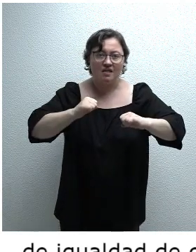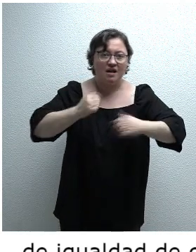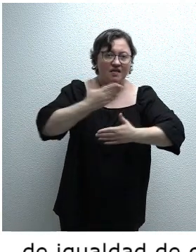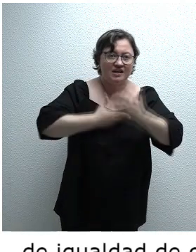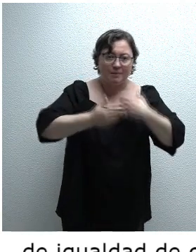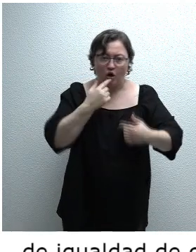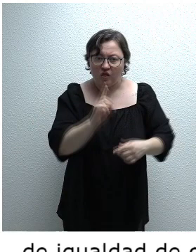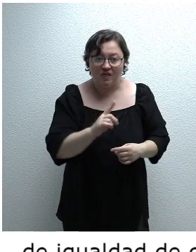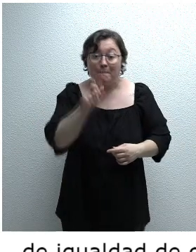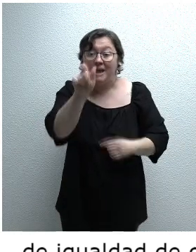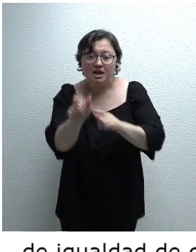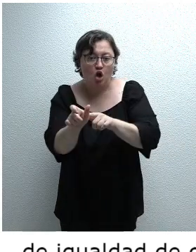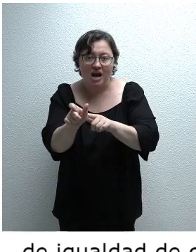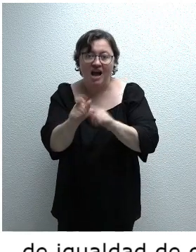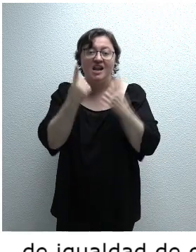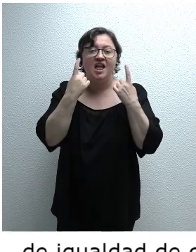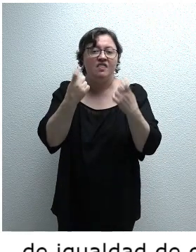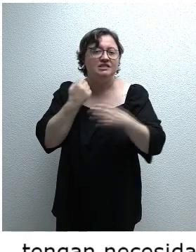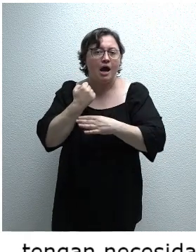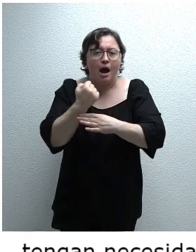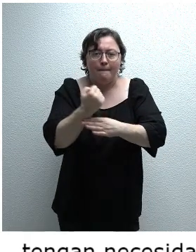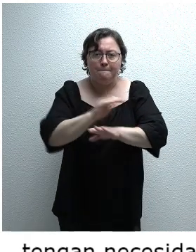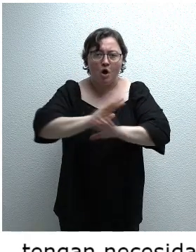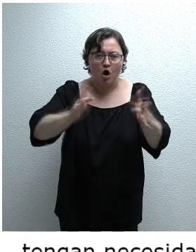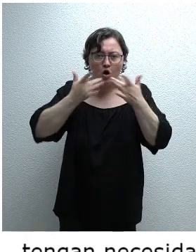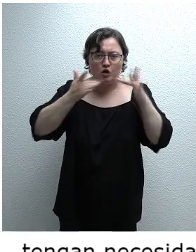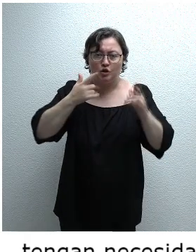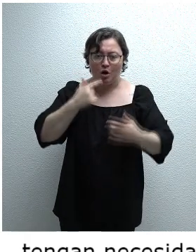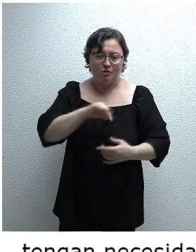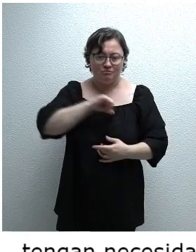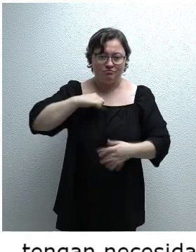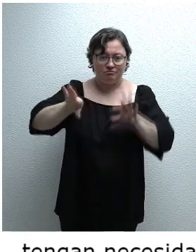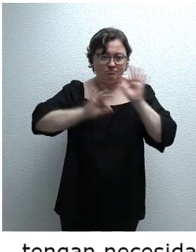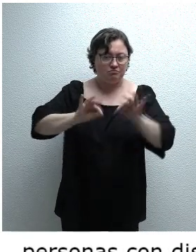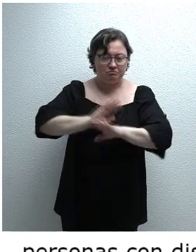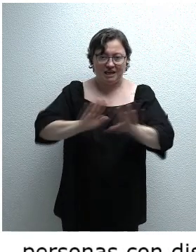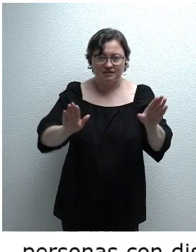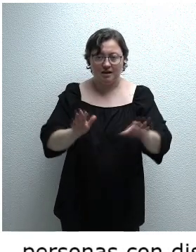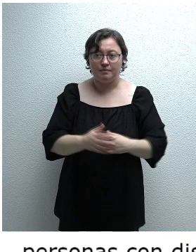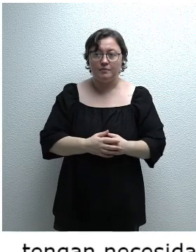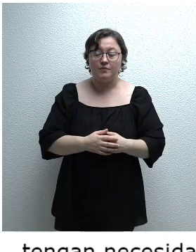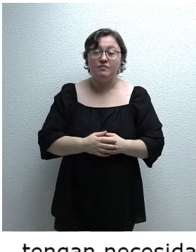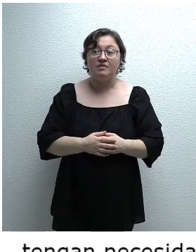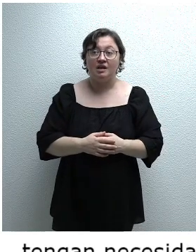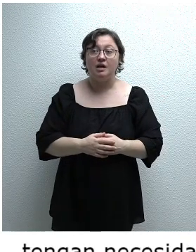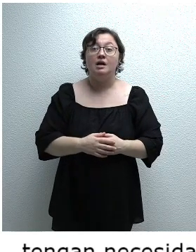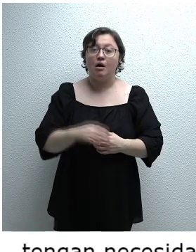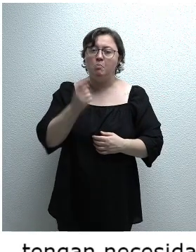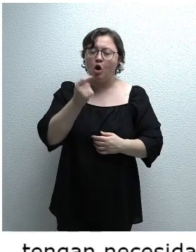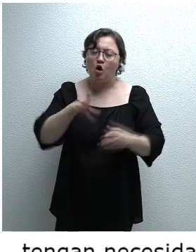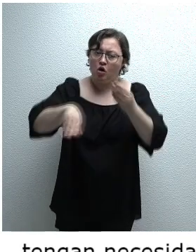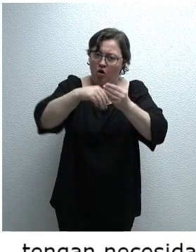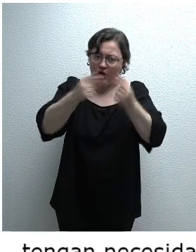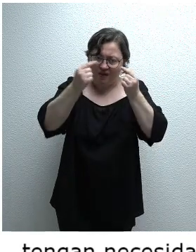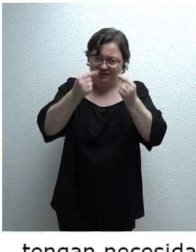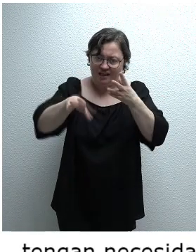discapacidad. Se refiere a personas que necesiten un apoyo en el ejercicio de su asistencia jurídica. Hay que hacer esa pequeña